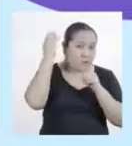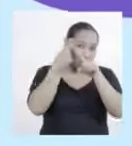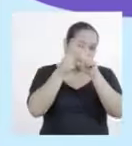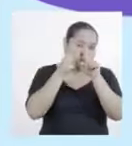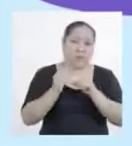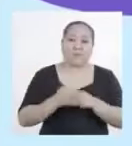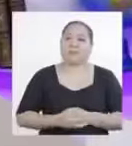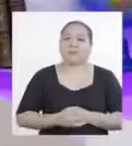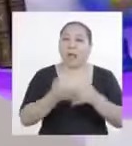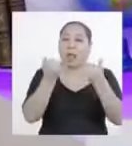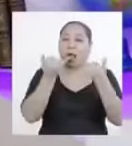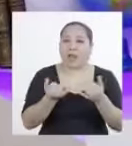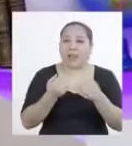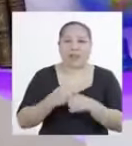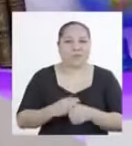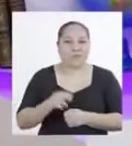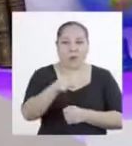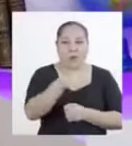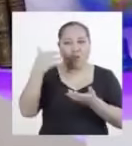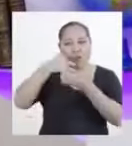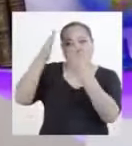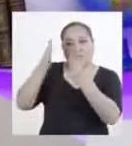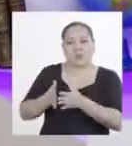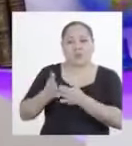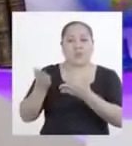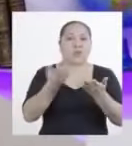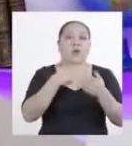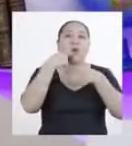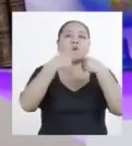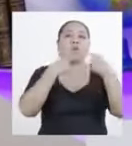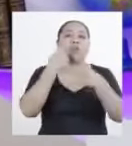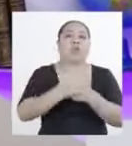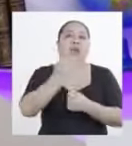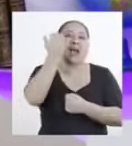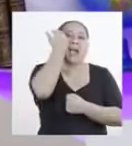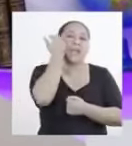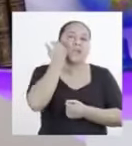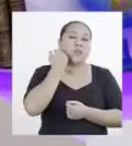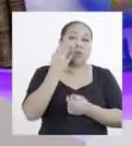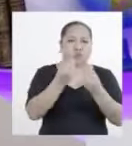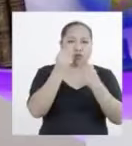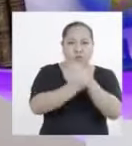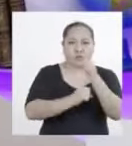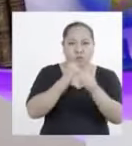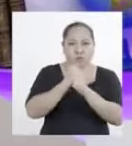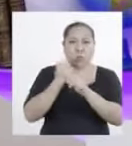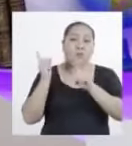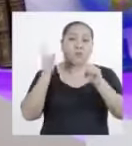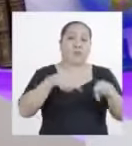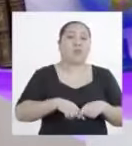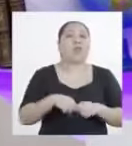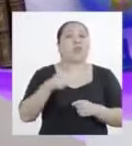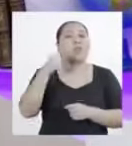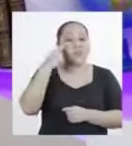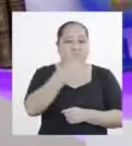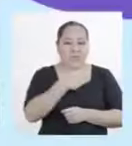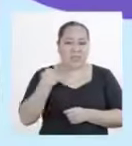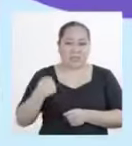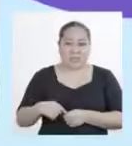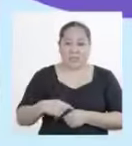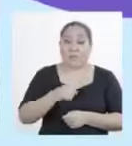cabellos y más Y ahora tenemos a la siguiente estudiante Que nos va a contar de sus ancestros Que hace muchos años vinieron de